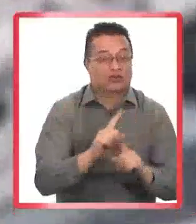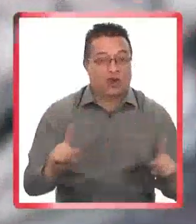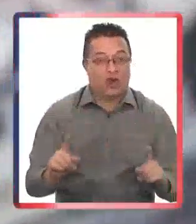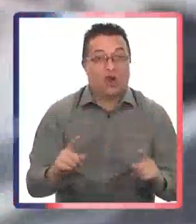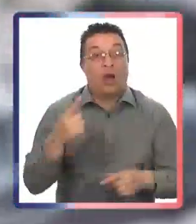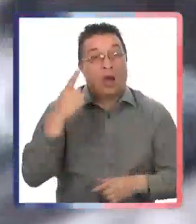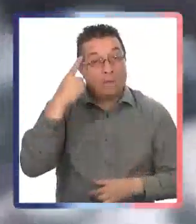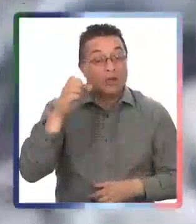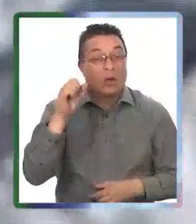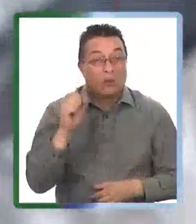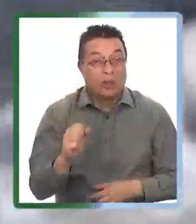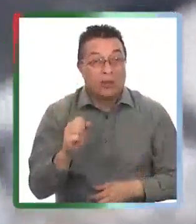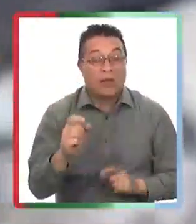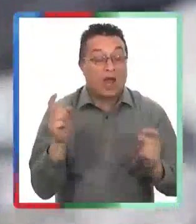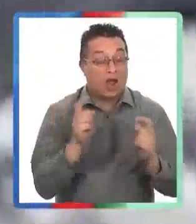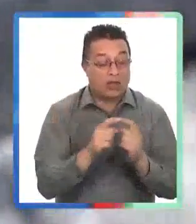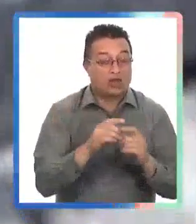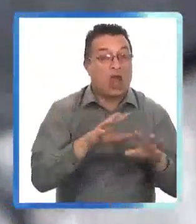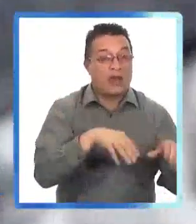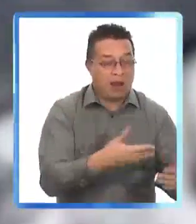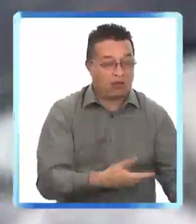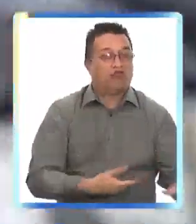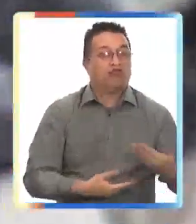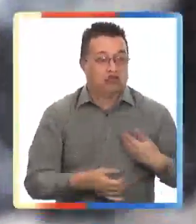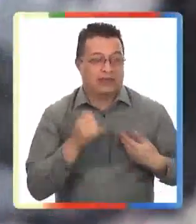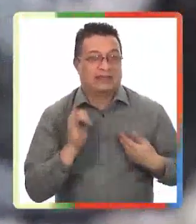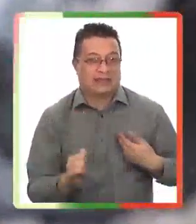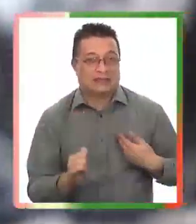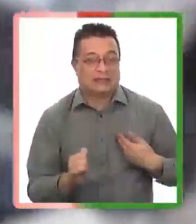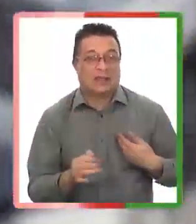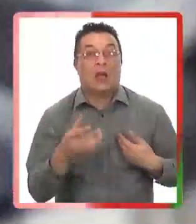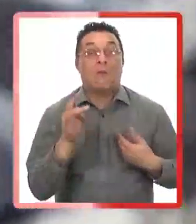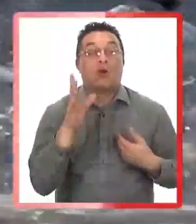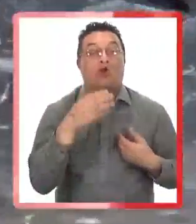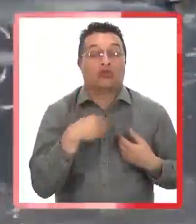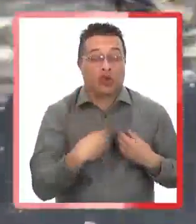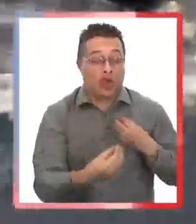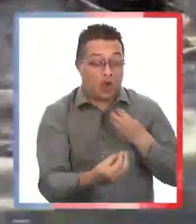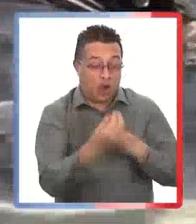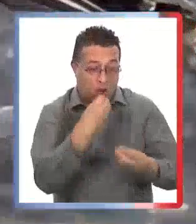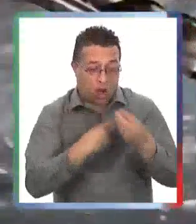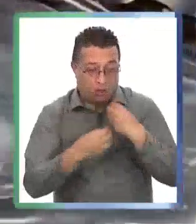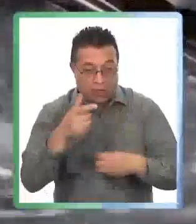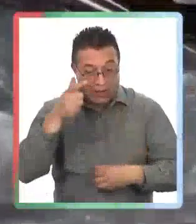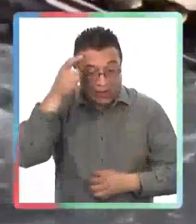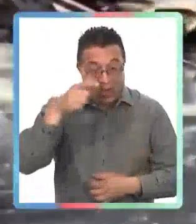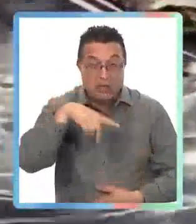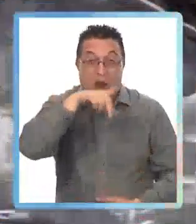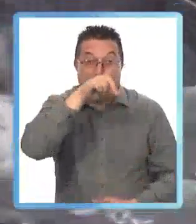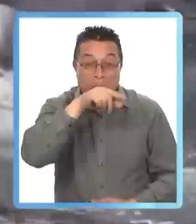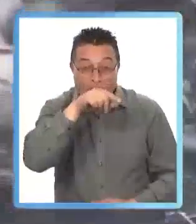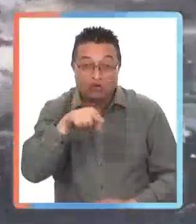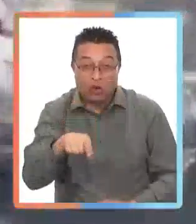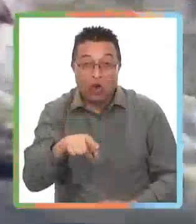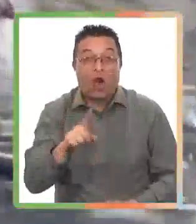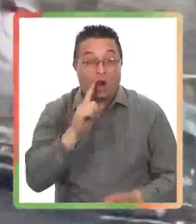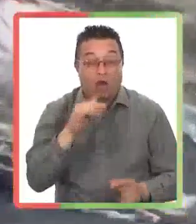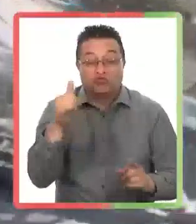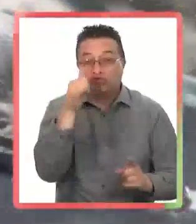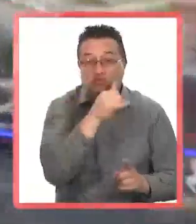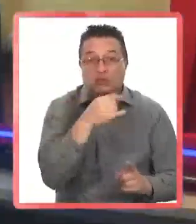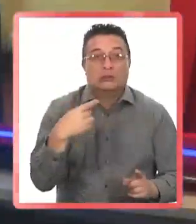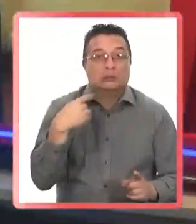contagio. Pero podría ocurrir con el contacto con los animales, ¿verdad? ¿Y qué pasa cuando yo consumo, por ejemplo, carne de pollo,